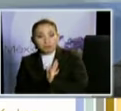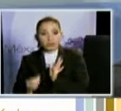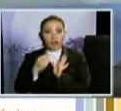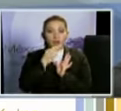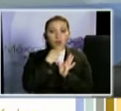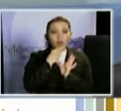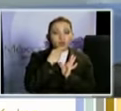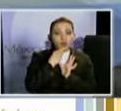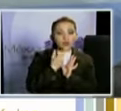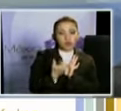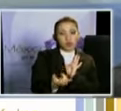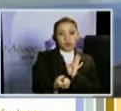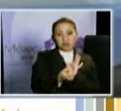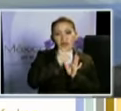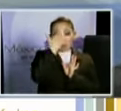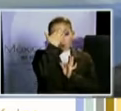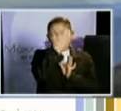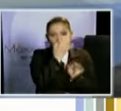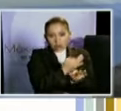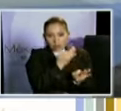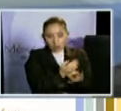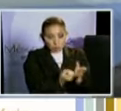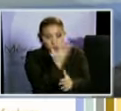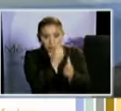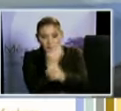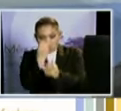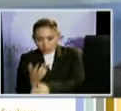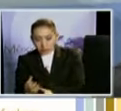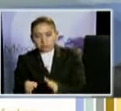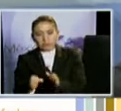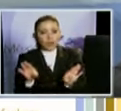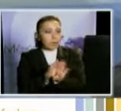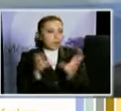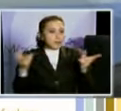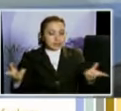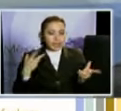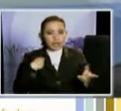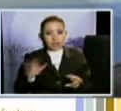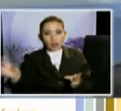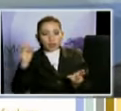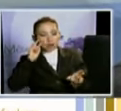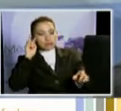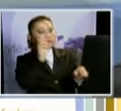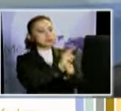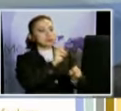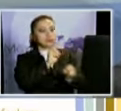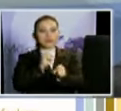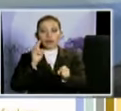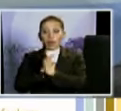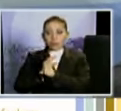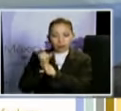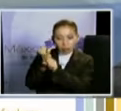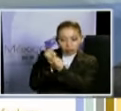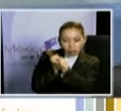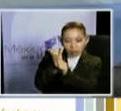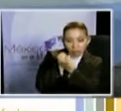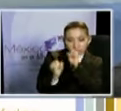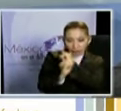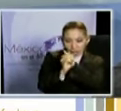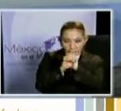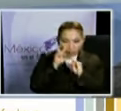de sustancias hoy en día desconocidas. ¿Cómo hacerlo? Observatorios, monitoreos de